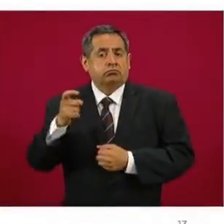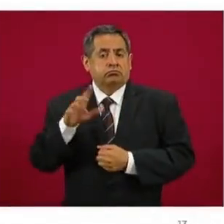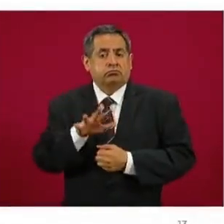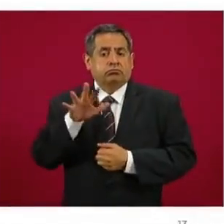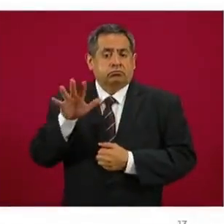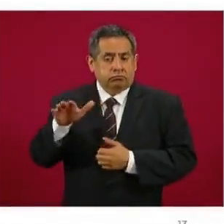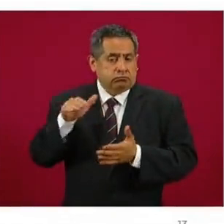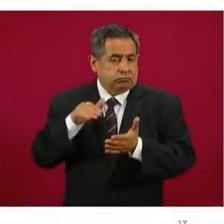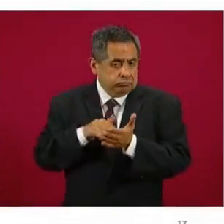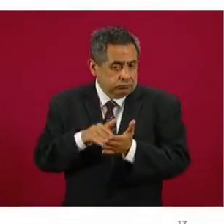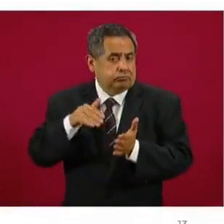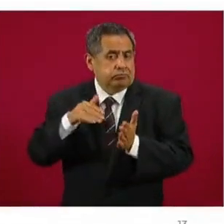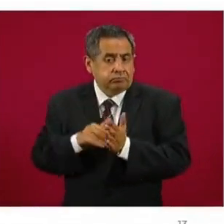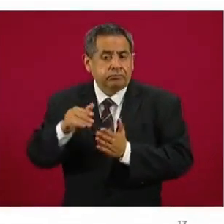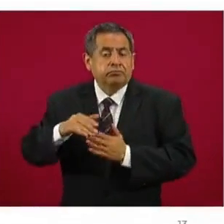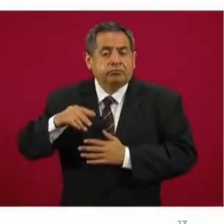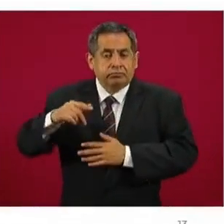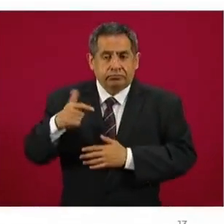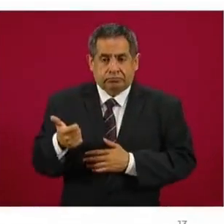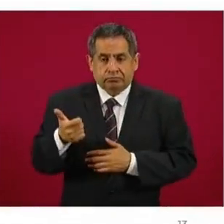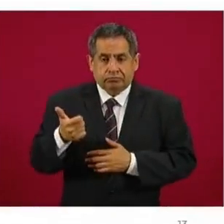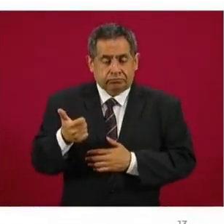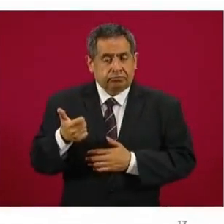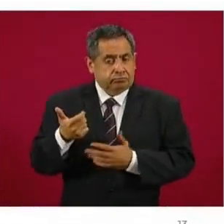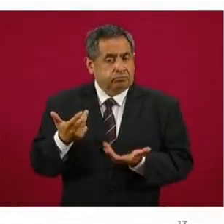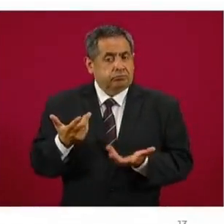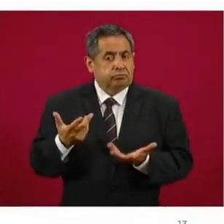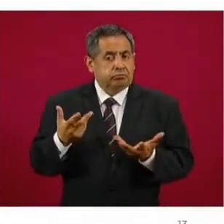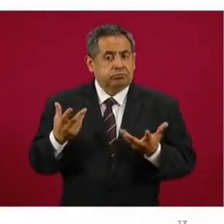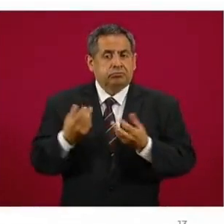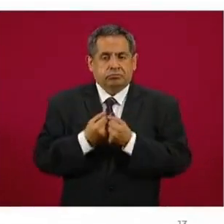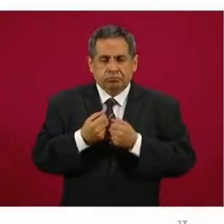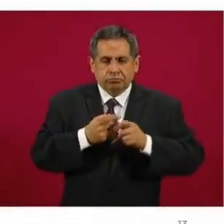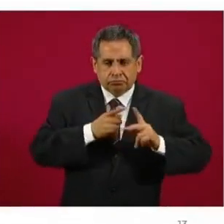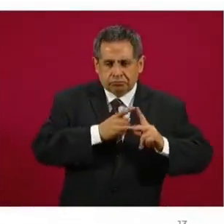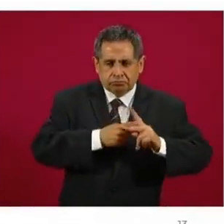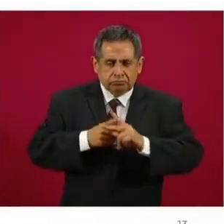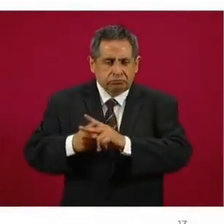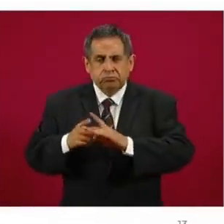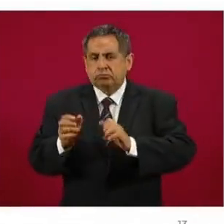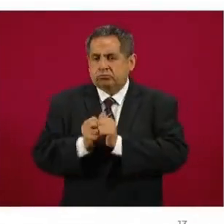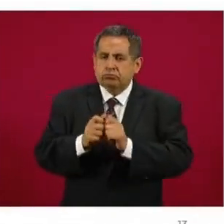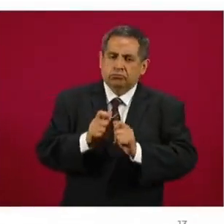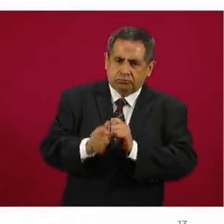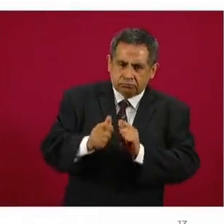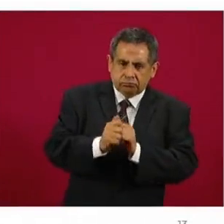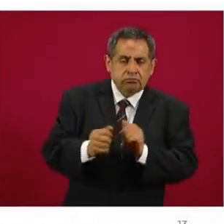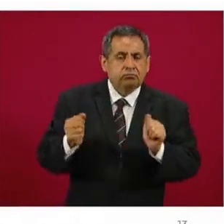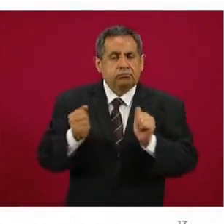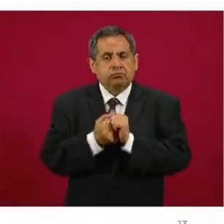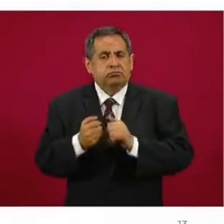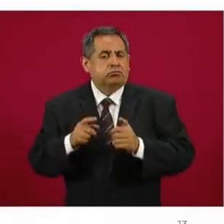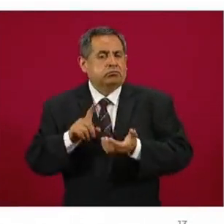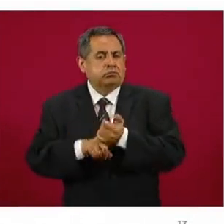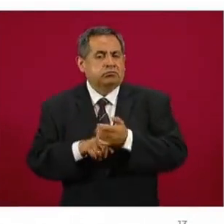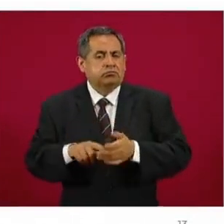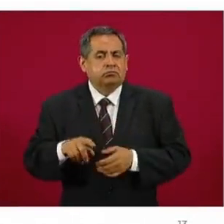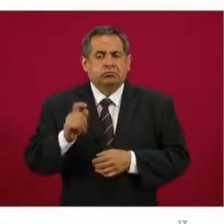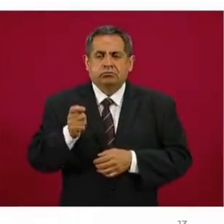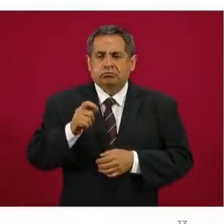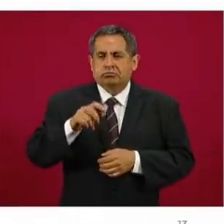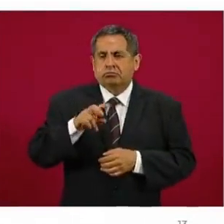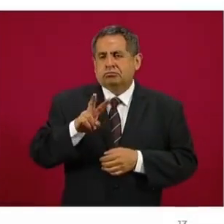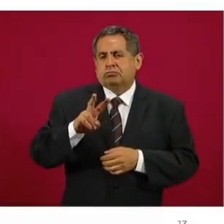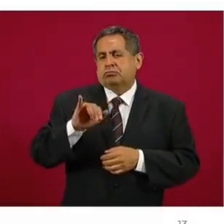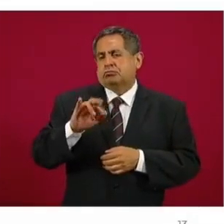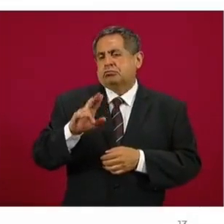155,000 millones de pesos entre las cifras en efectivo y lo que se llaman, lo que les decíamos que eran las